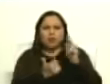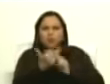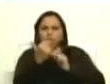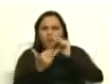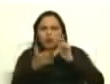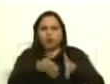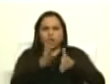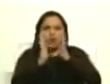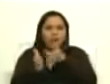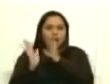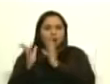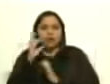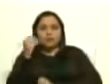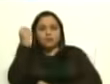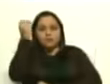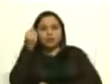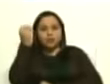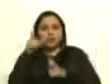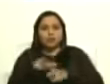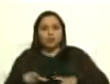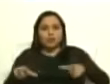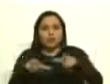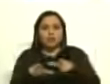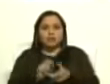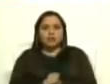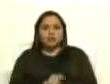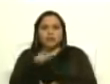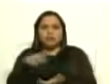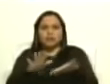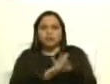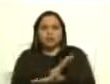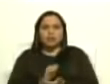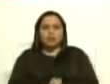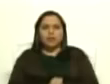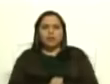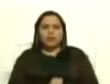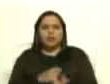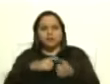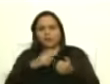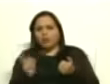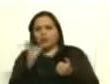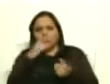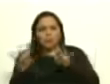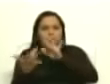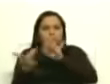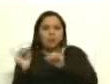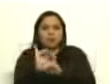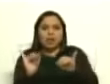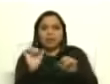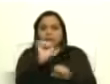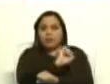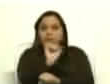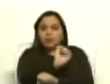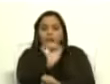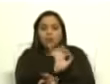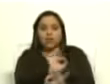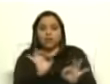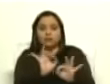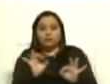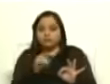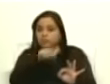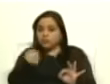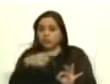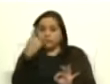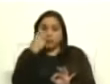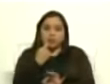región que no se pensó como región, sino hacia lo externo, desde el punto de vista de la conectividad, el transporte. Si ustedes me preguntan a mí, yo